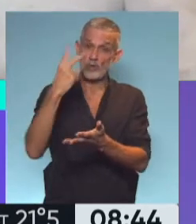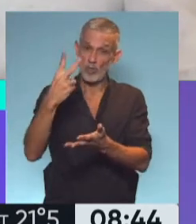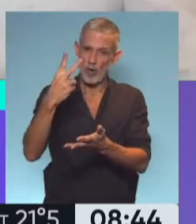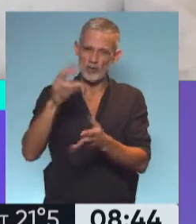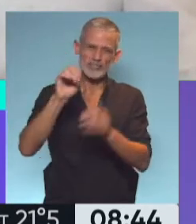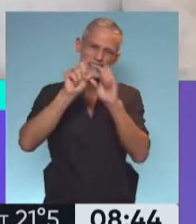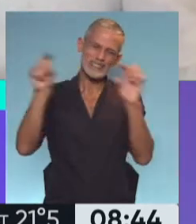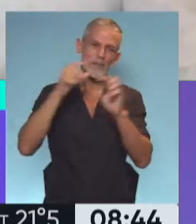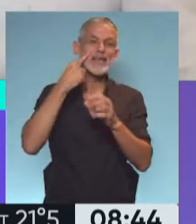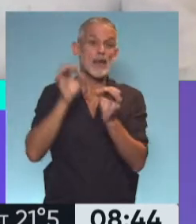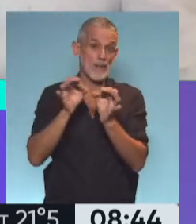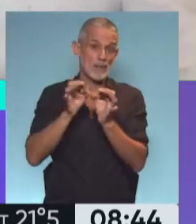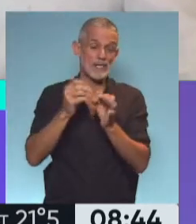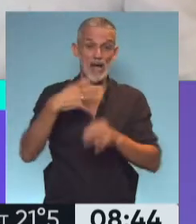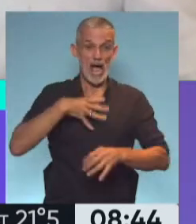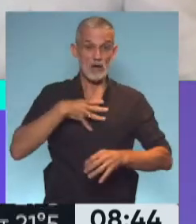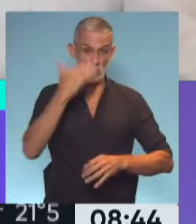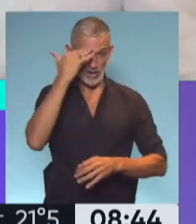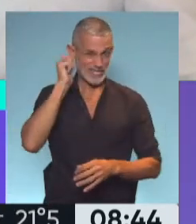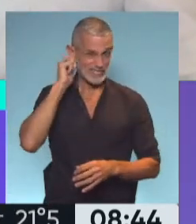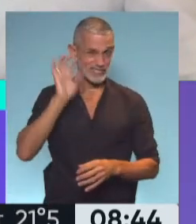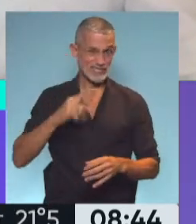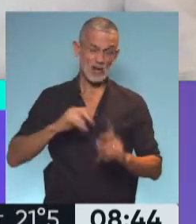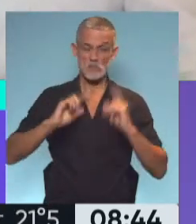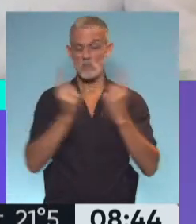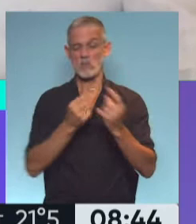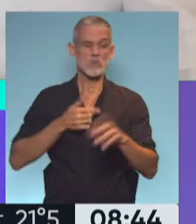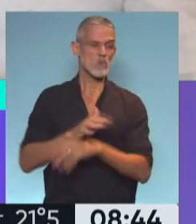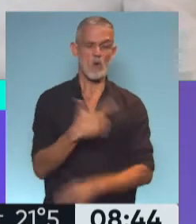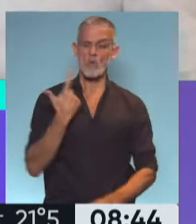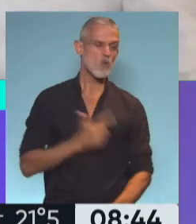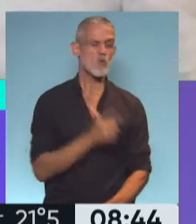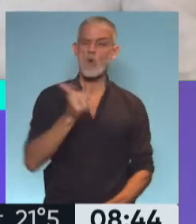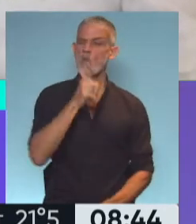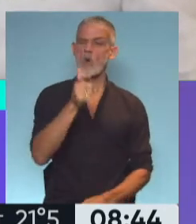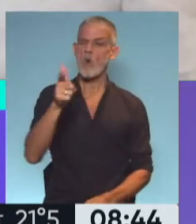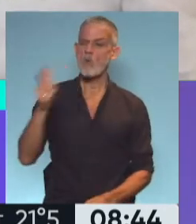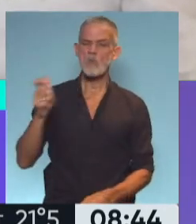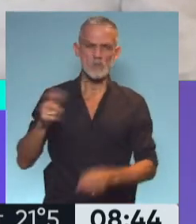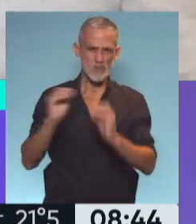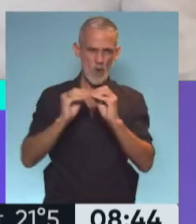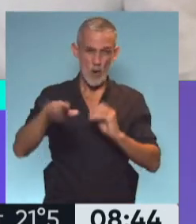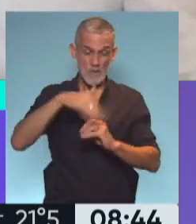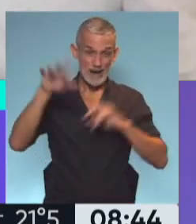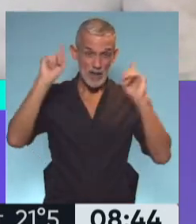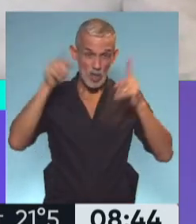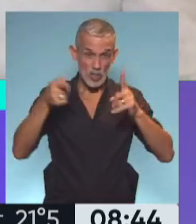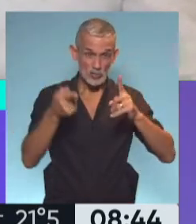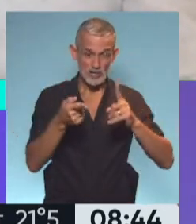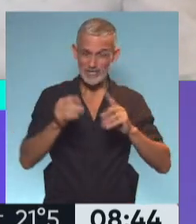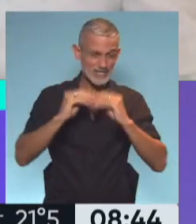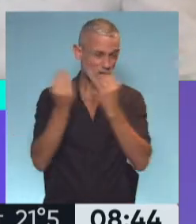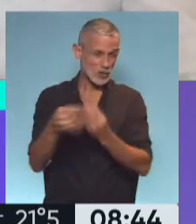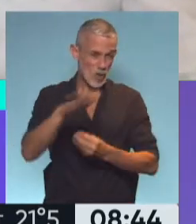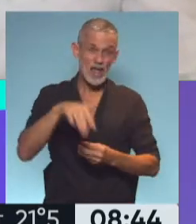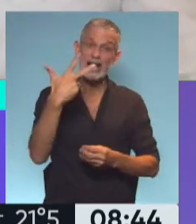Malvinas, un alumno de 15 años entra a su clase con un arma de fuego, dispara a compañeros y docentes, dejando el saldo